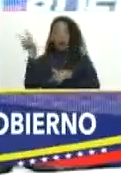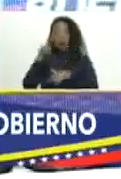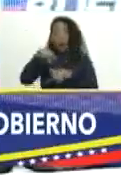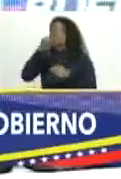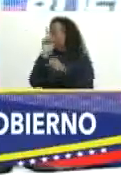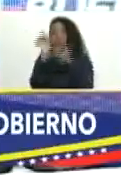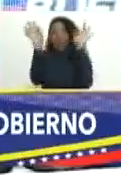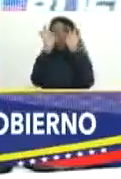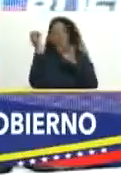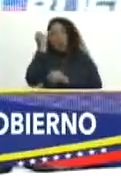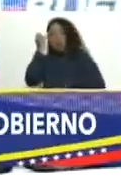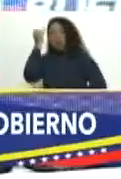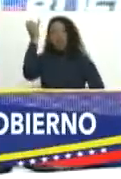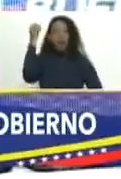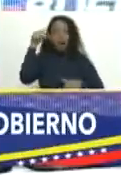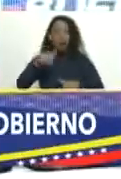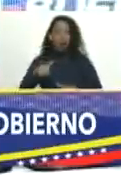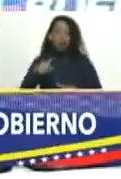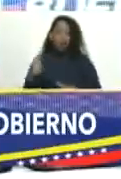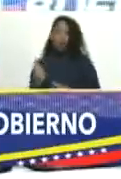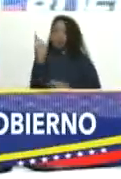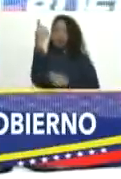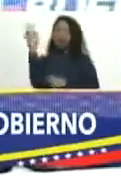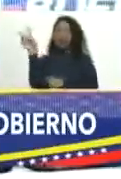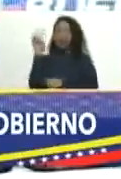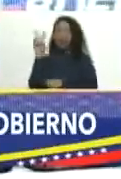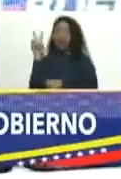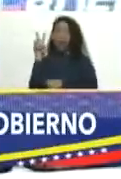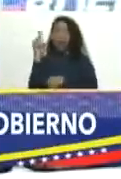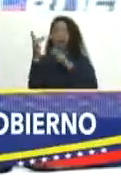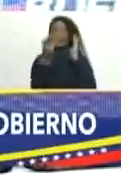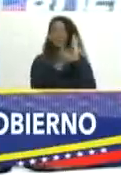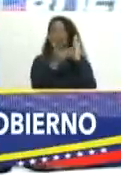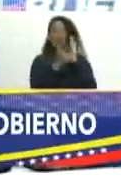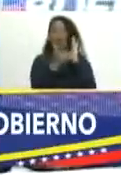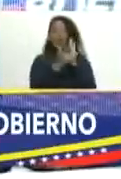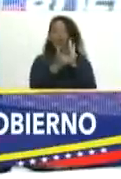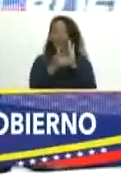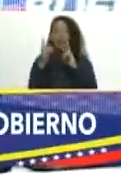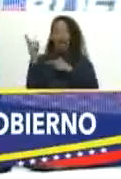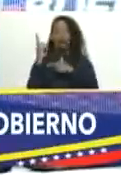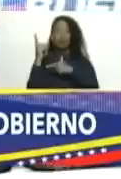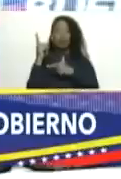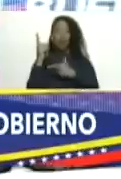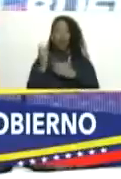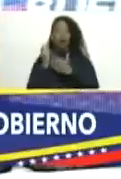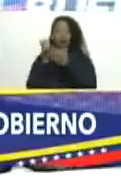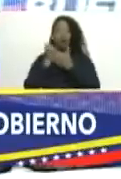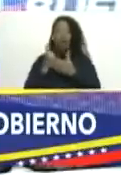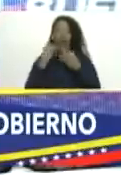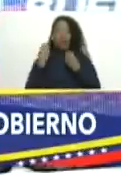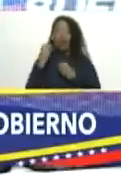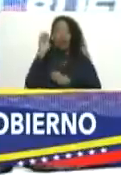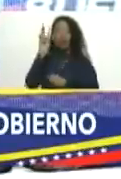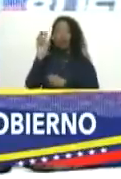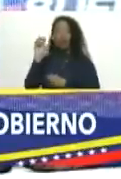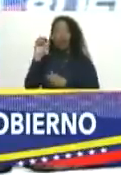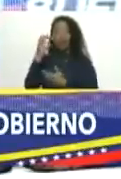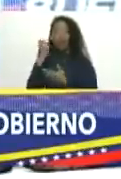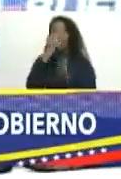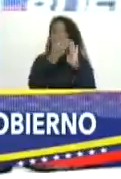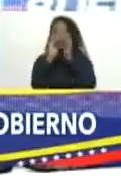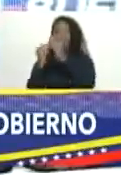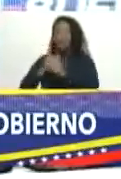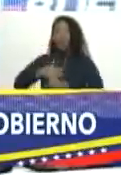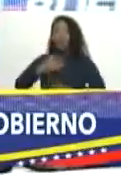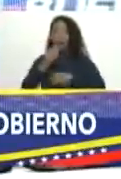además apoyado en una plataforma tecnológica. El 1x10, la línea 58, la BENAP, articulada también y